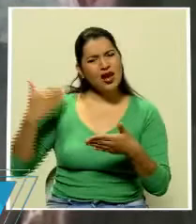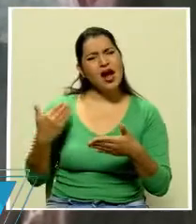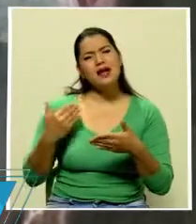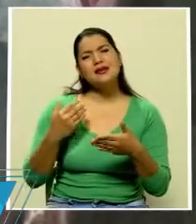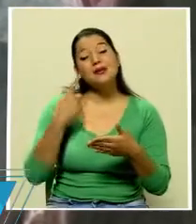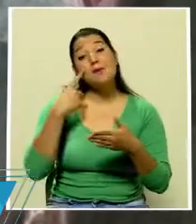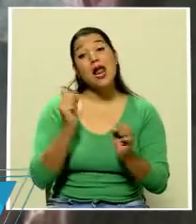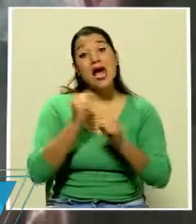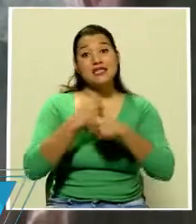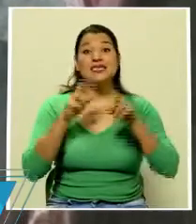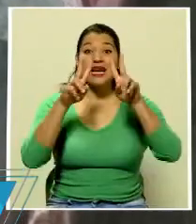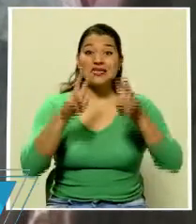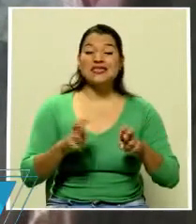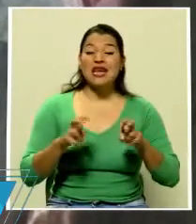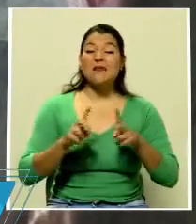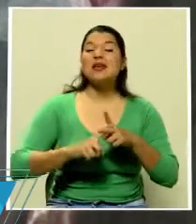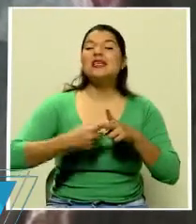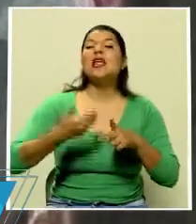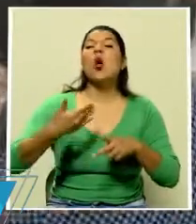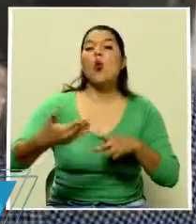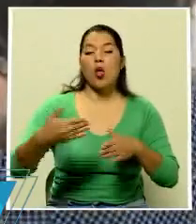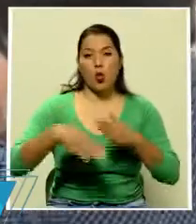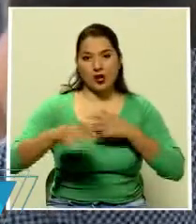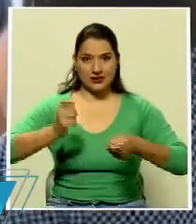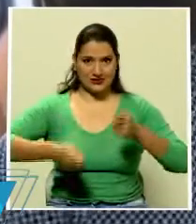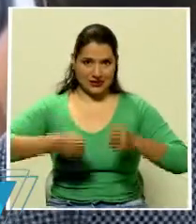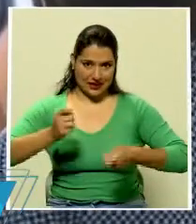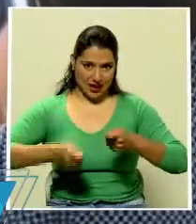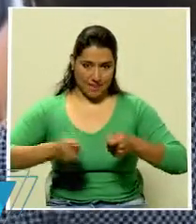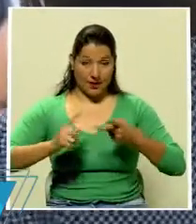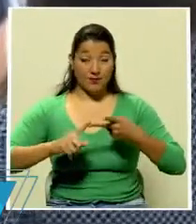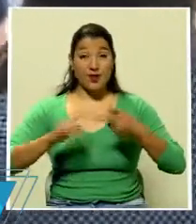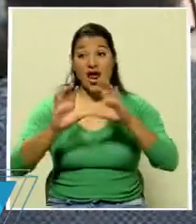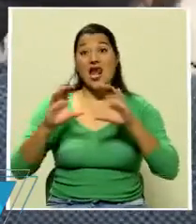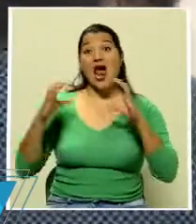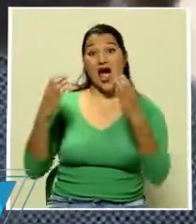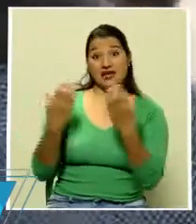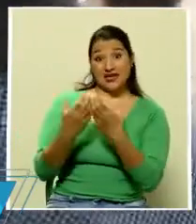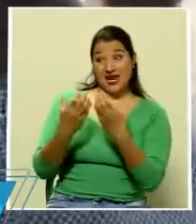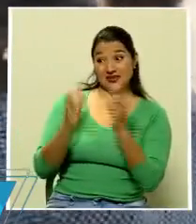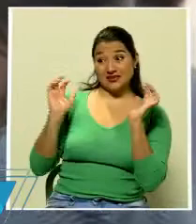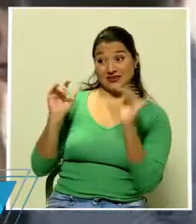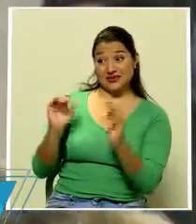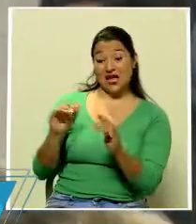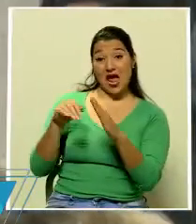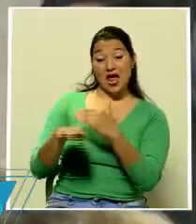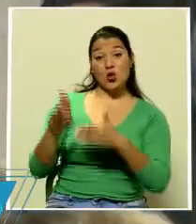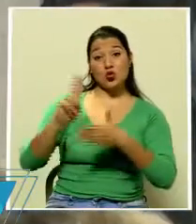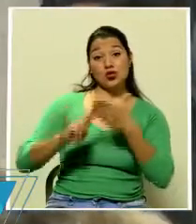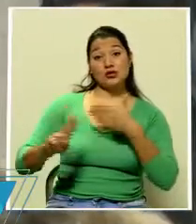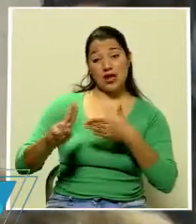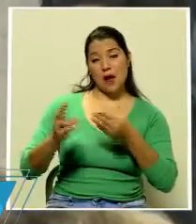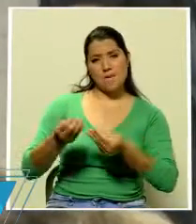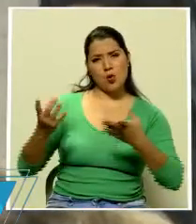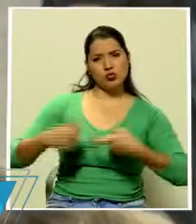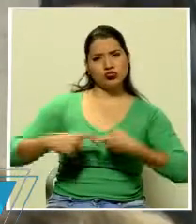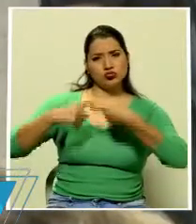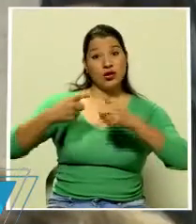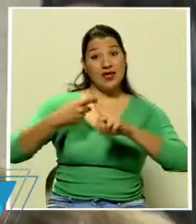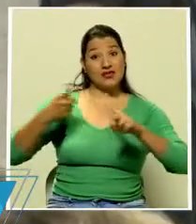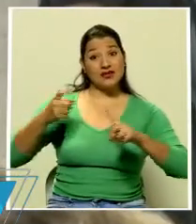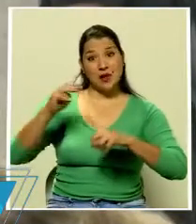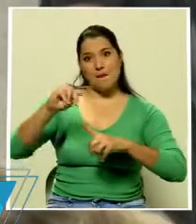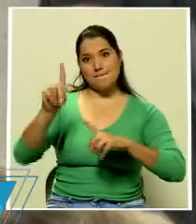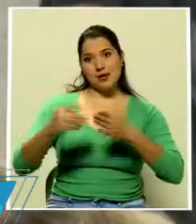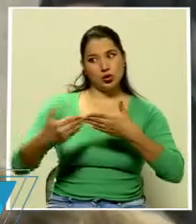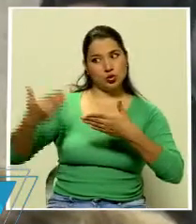de estas pruebas iniciaba en septiembre. Las clases presenciales en las universidades públicas se suspendieron desde marzo anterior debido a